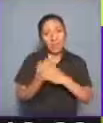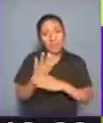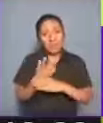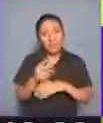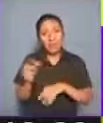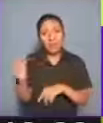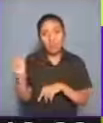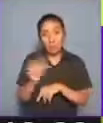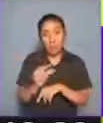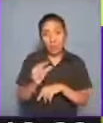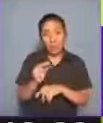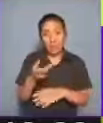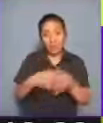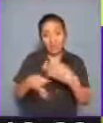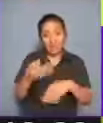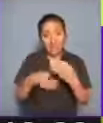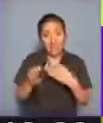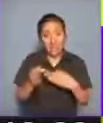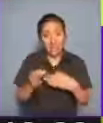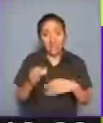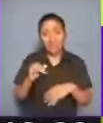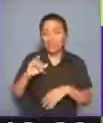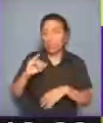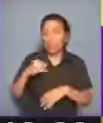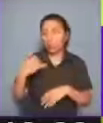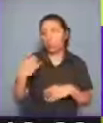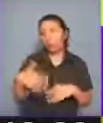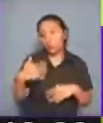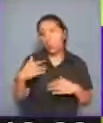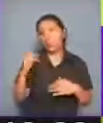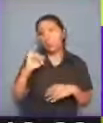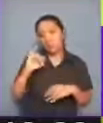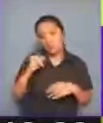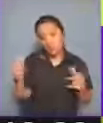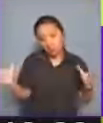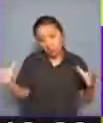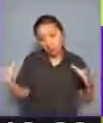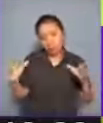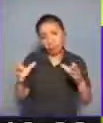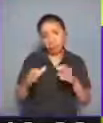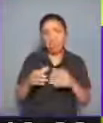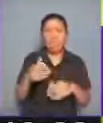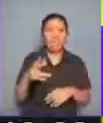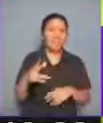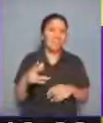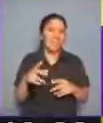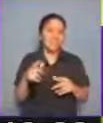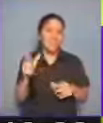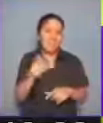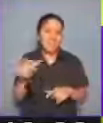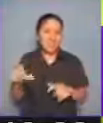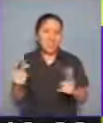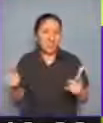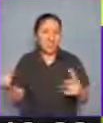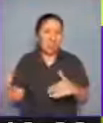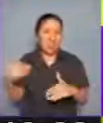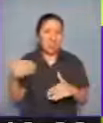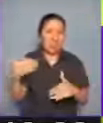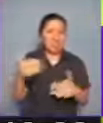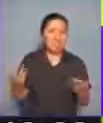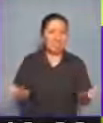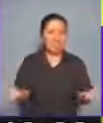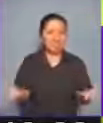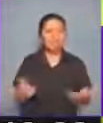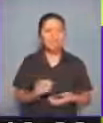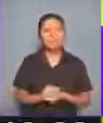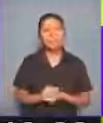bastante bastante de la falta de la gente la falta de cliente bastante faltó Muchas gracias